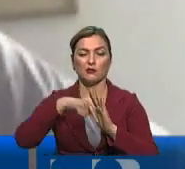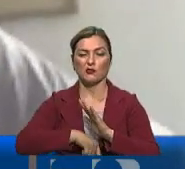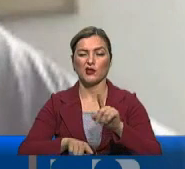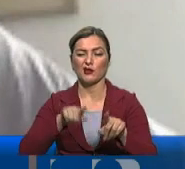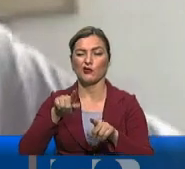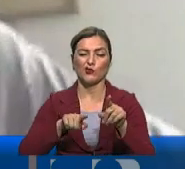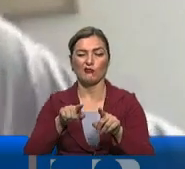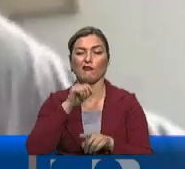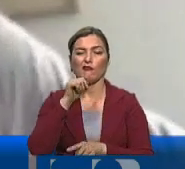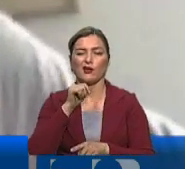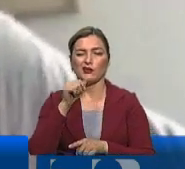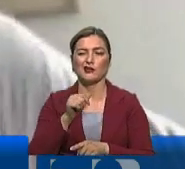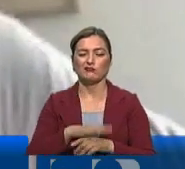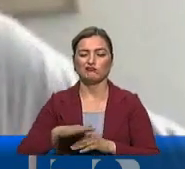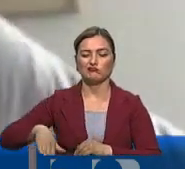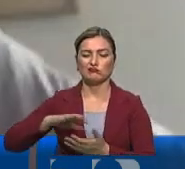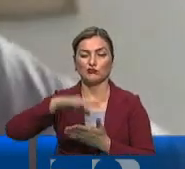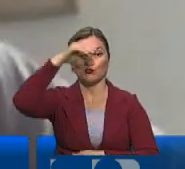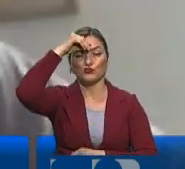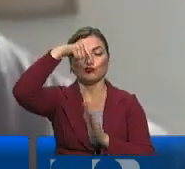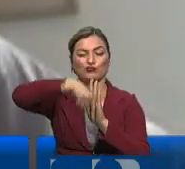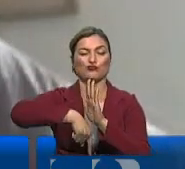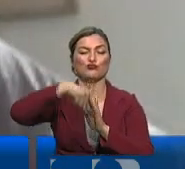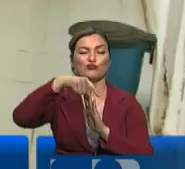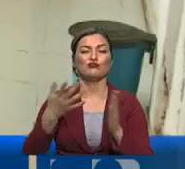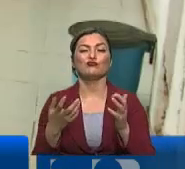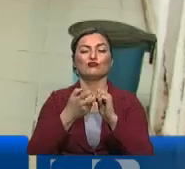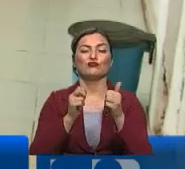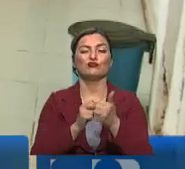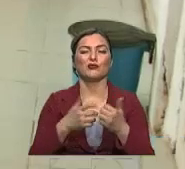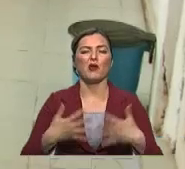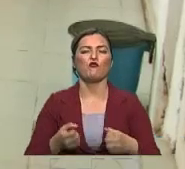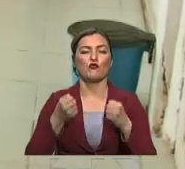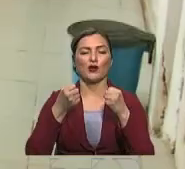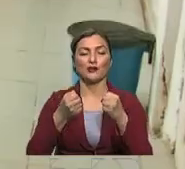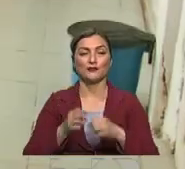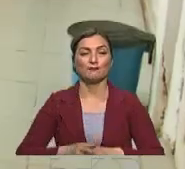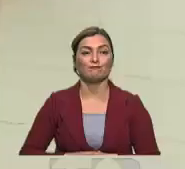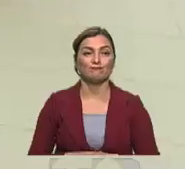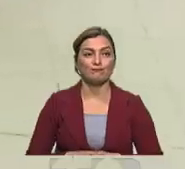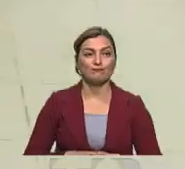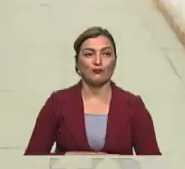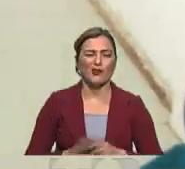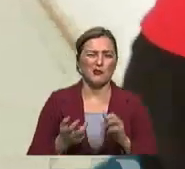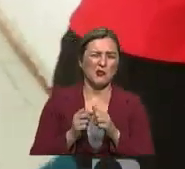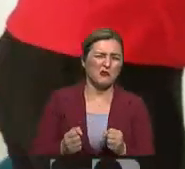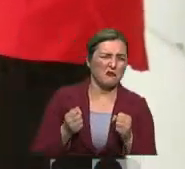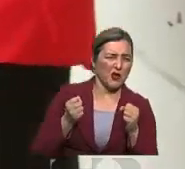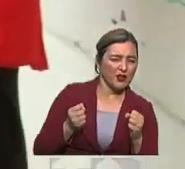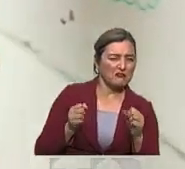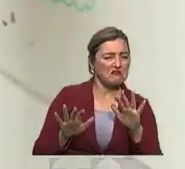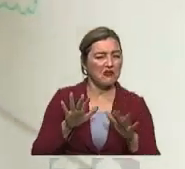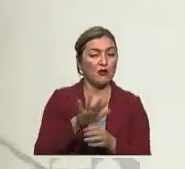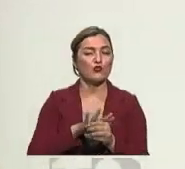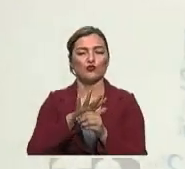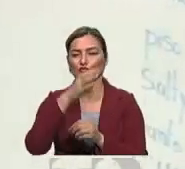también se ha encargado de profundizar la brecha. Pero quizás esa brecha no tiene que ser tan grande, si desde el ámbito